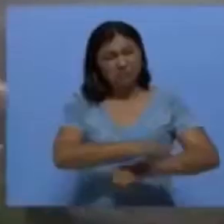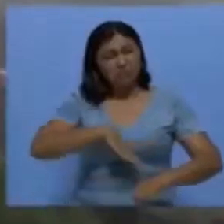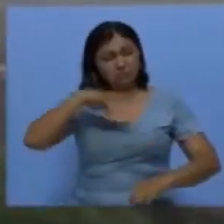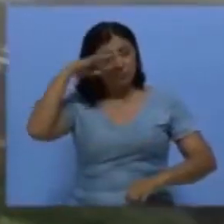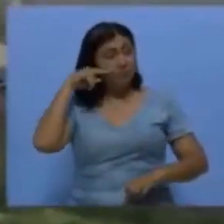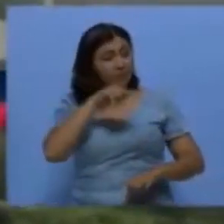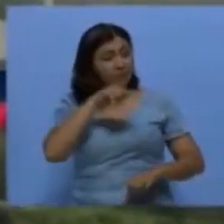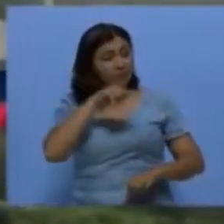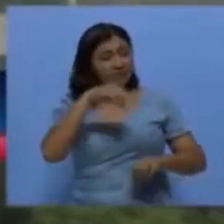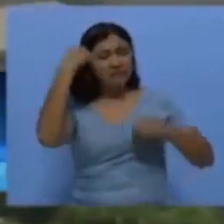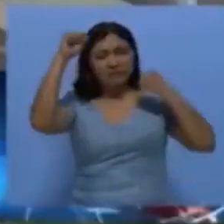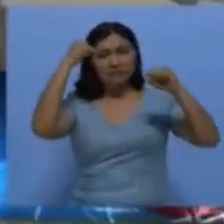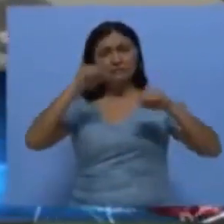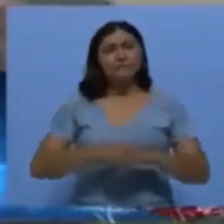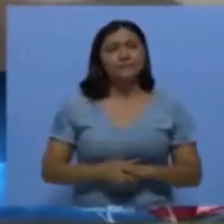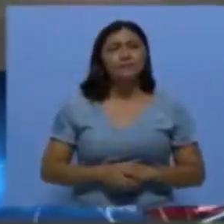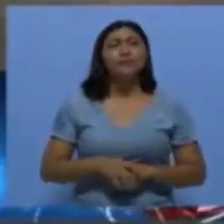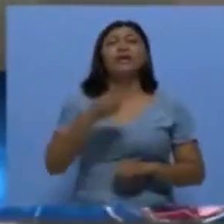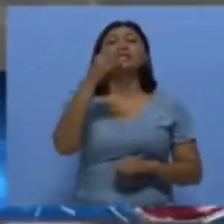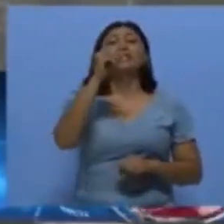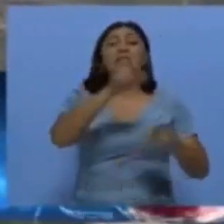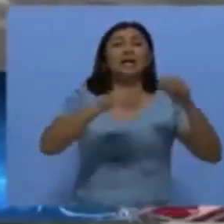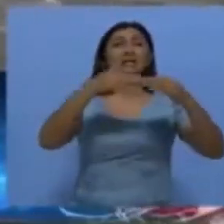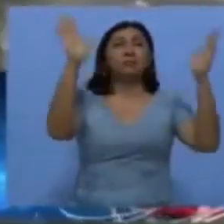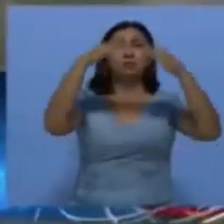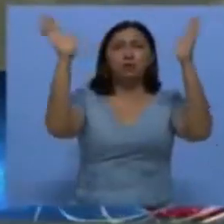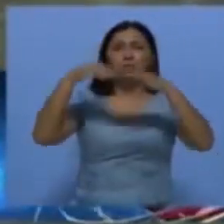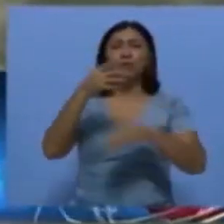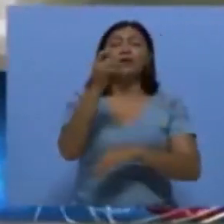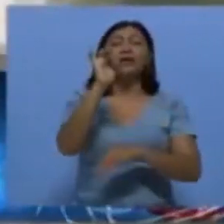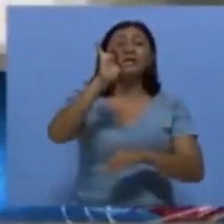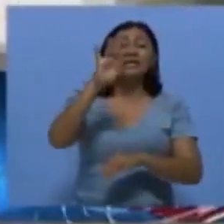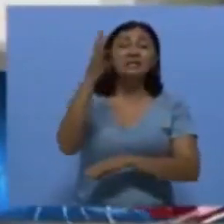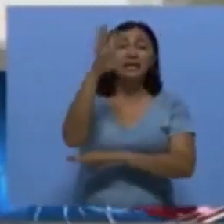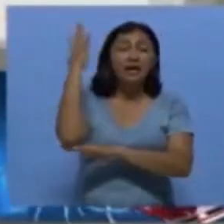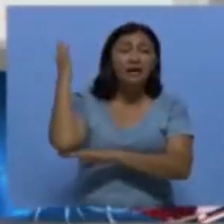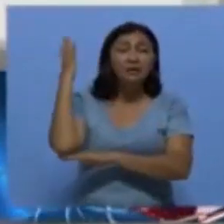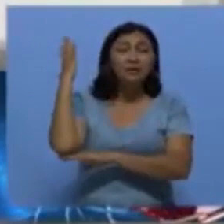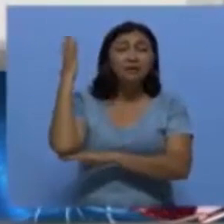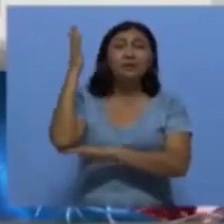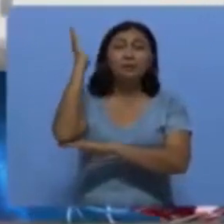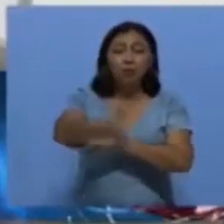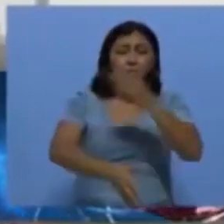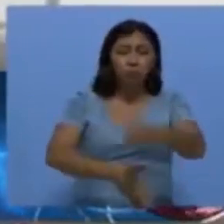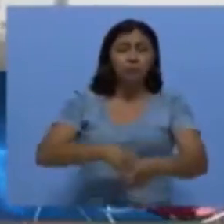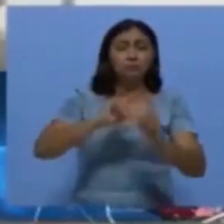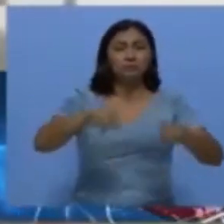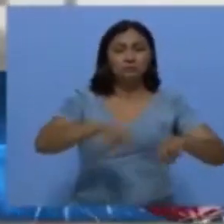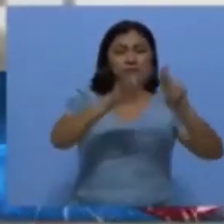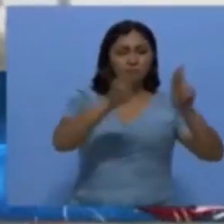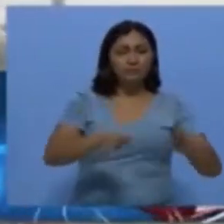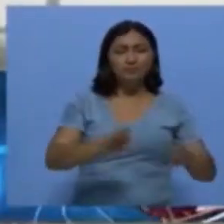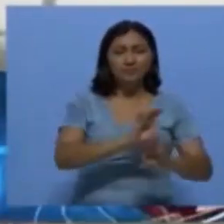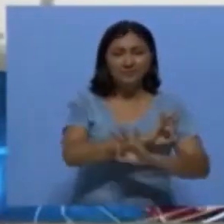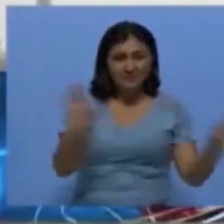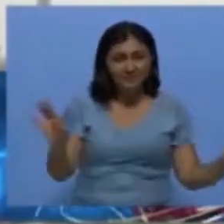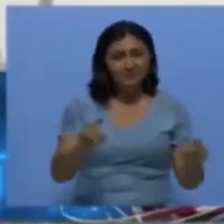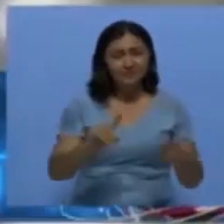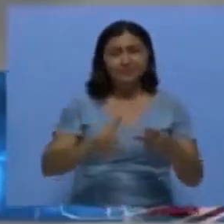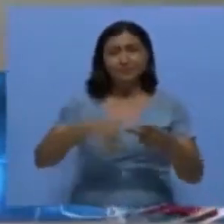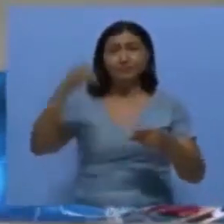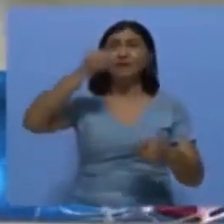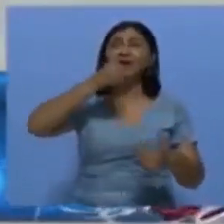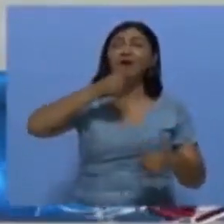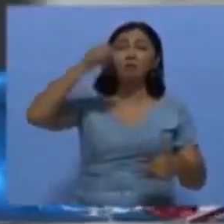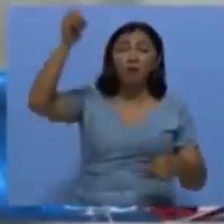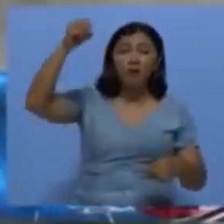los canales 30 casas destechadas 15 árboles caídos sin el servicio de internet y media ciudad sin agua y sin fluido